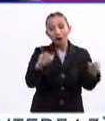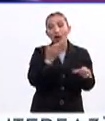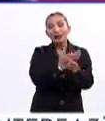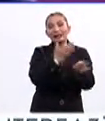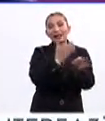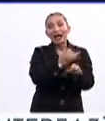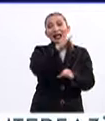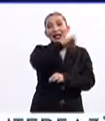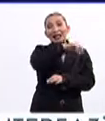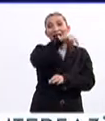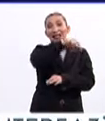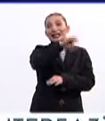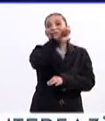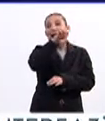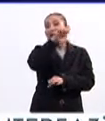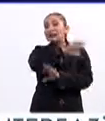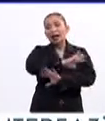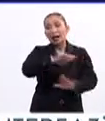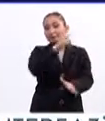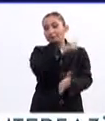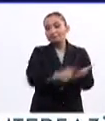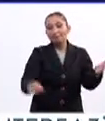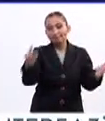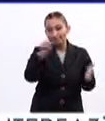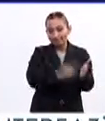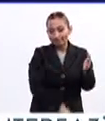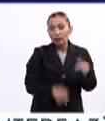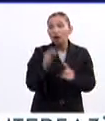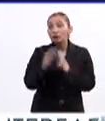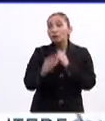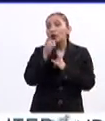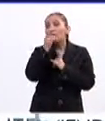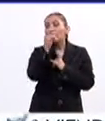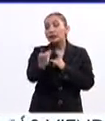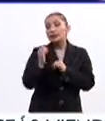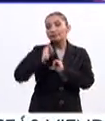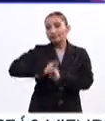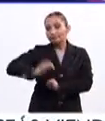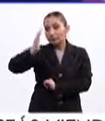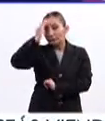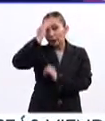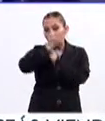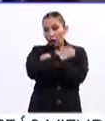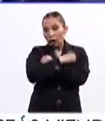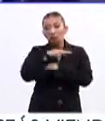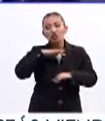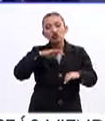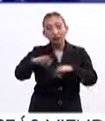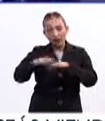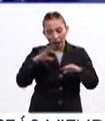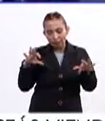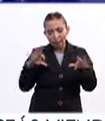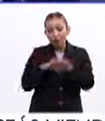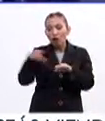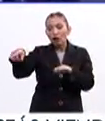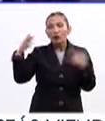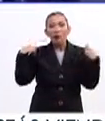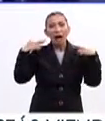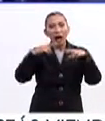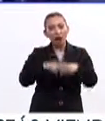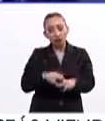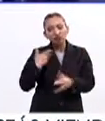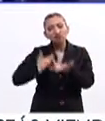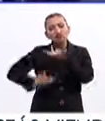actual Instituto Nacional para la Evaluación de la Educación. Finalmente aseguró que las autoridades educativas trabajarán de la mano con el